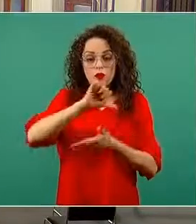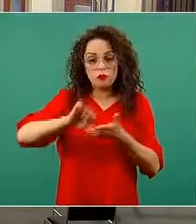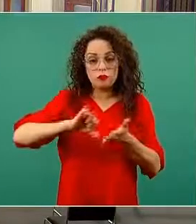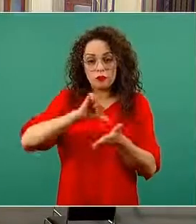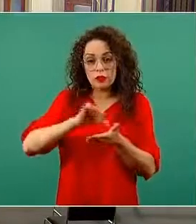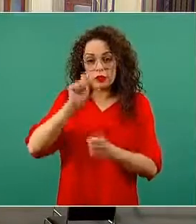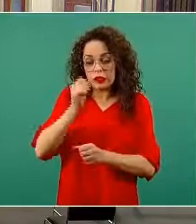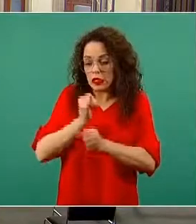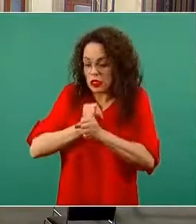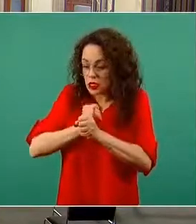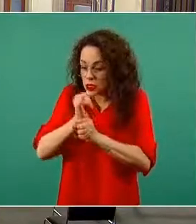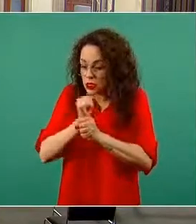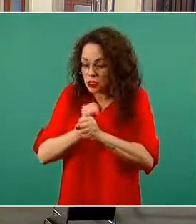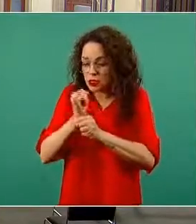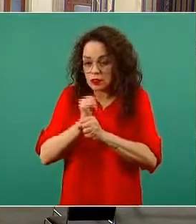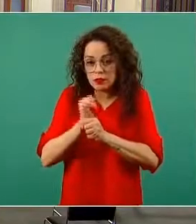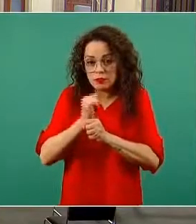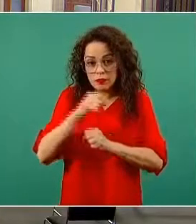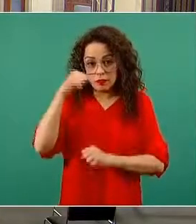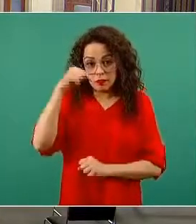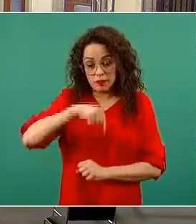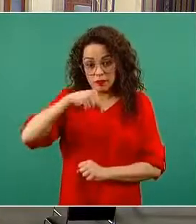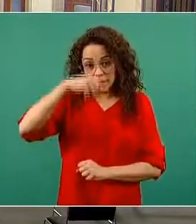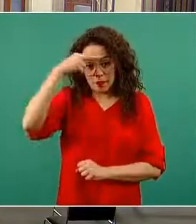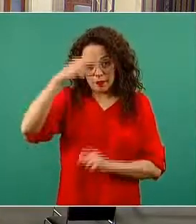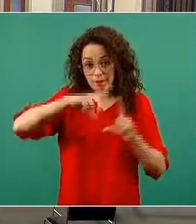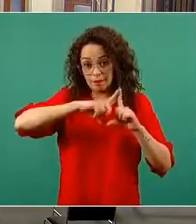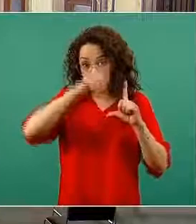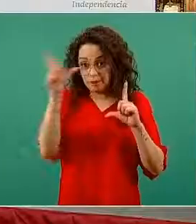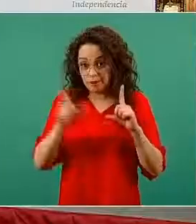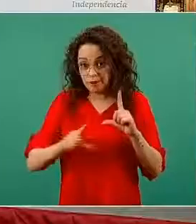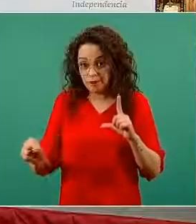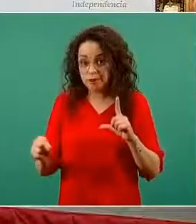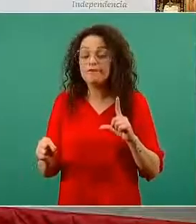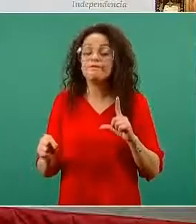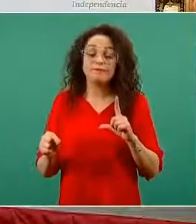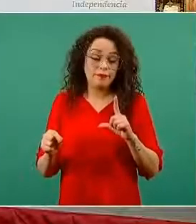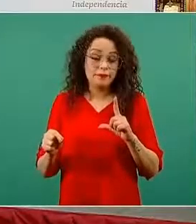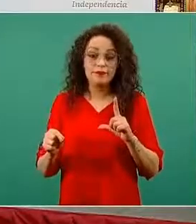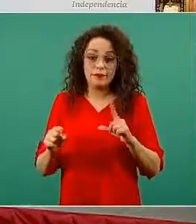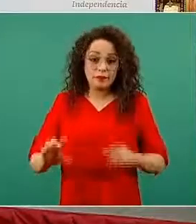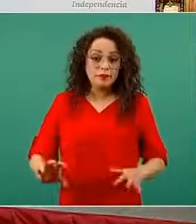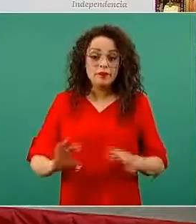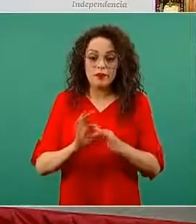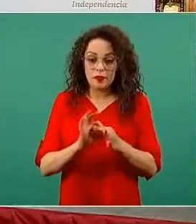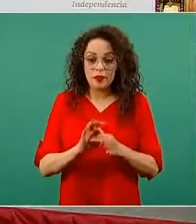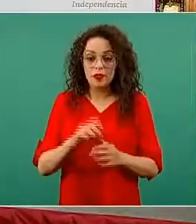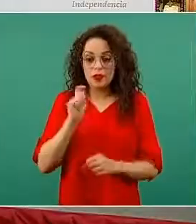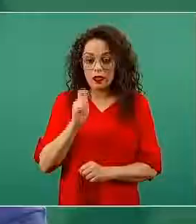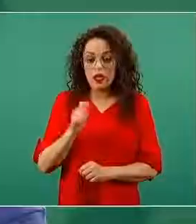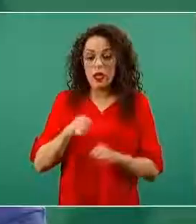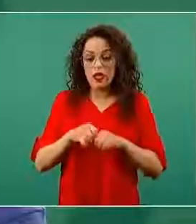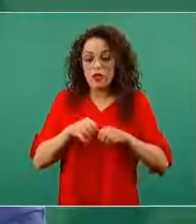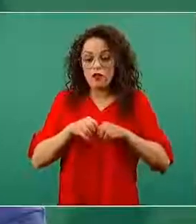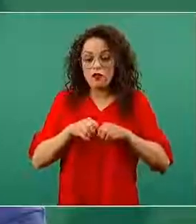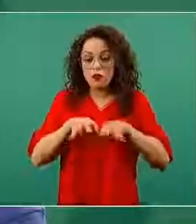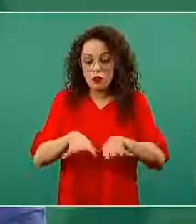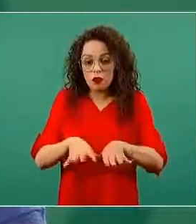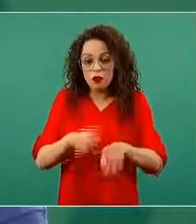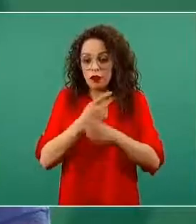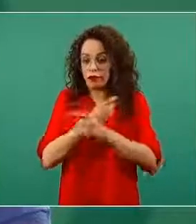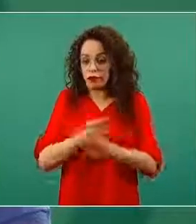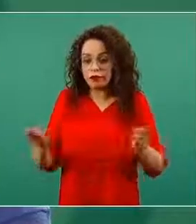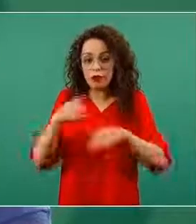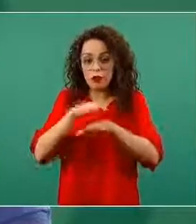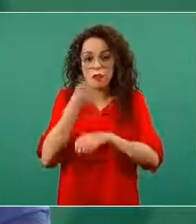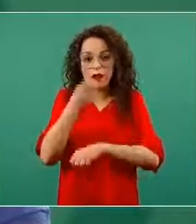investigadores nacionales están jugando parte de las estrategias para generar la información acerca de esta vacuna.